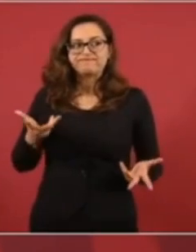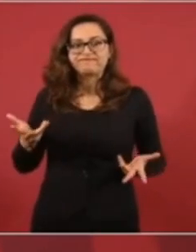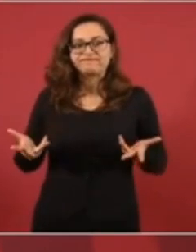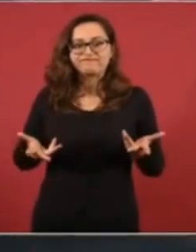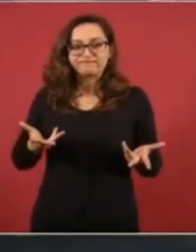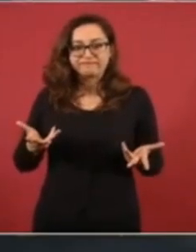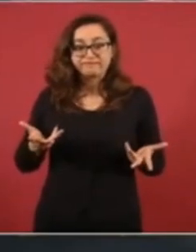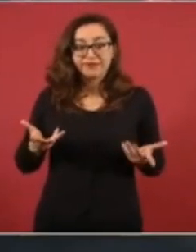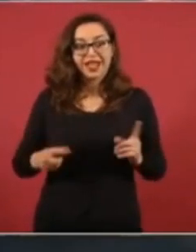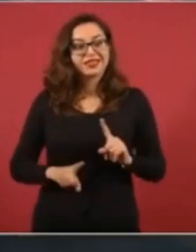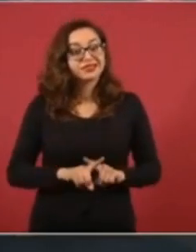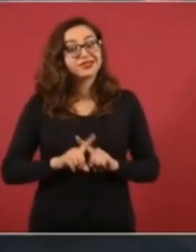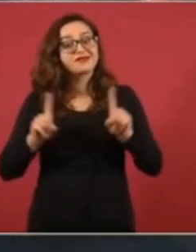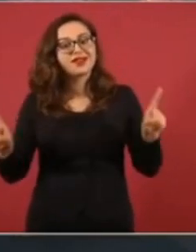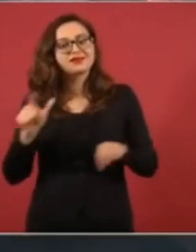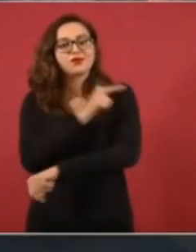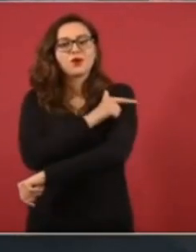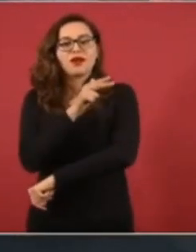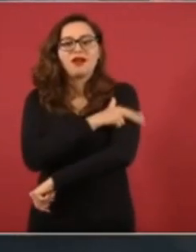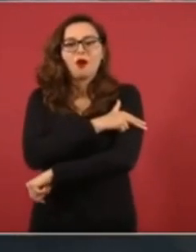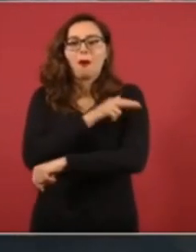como la Guardia,